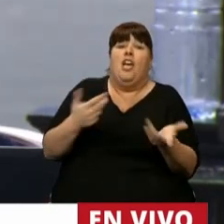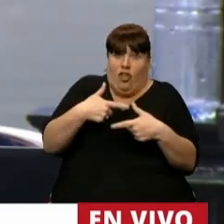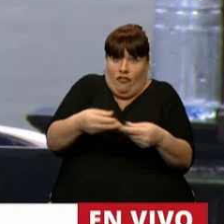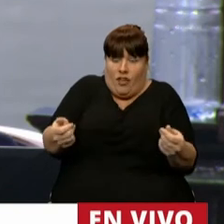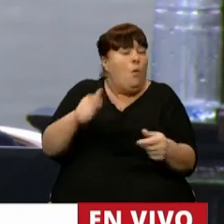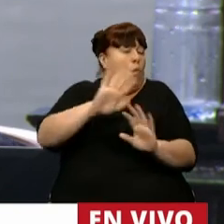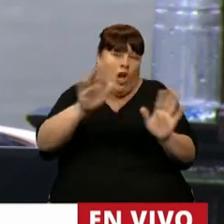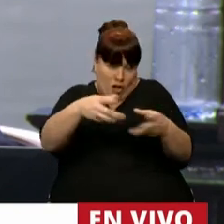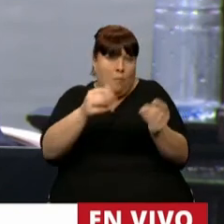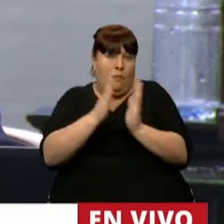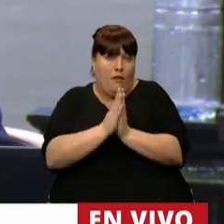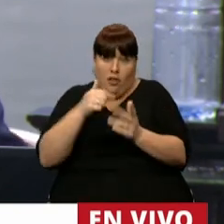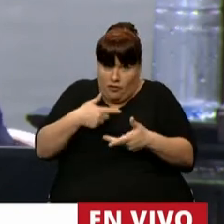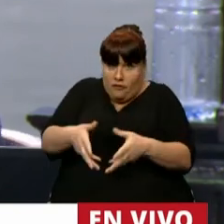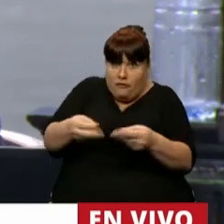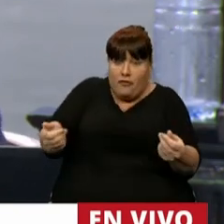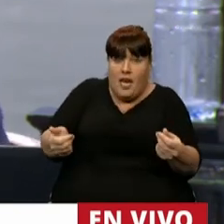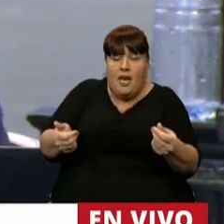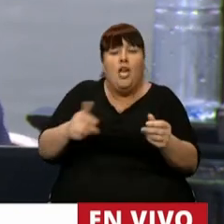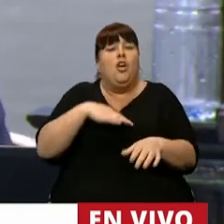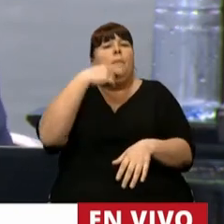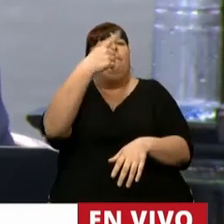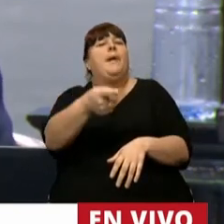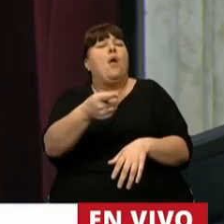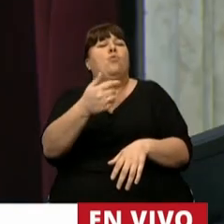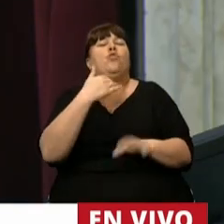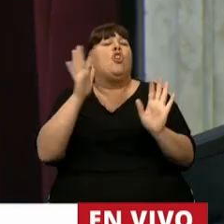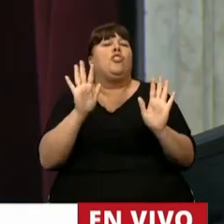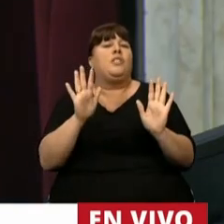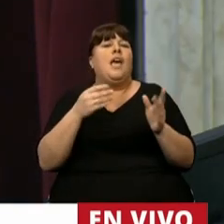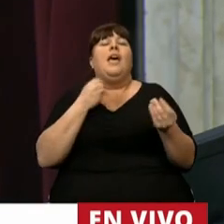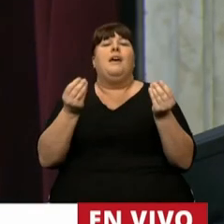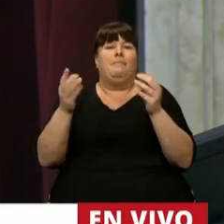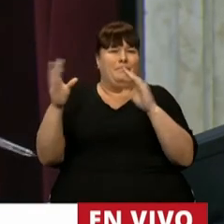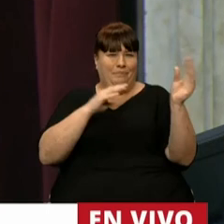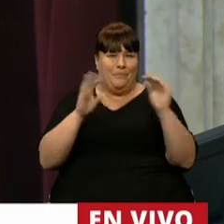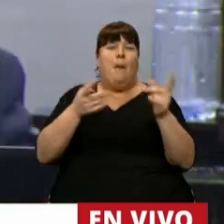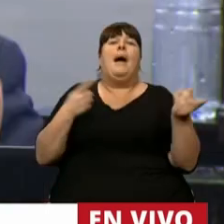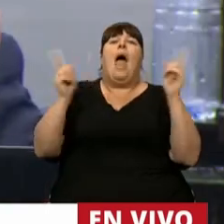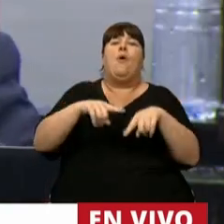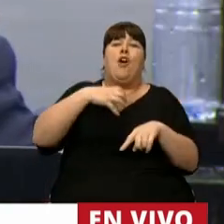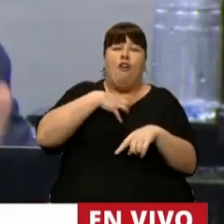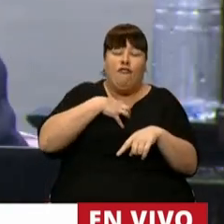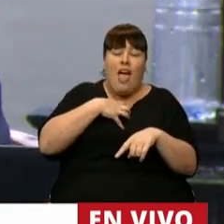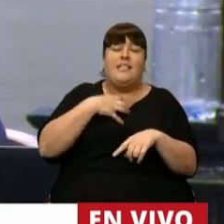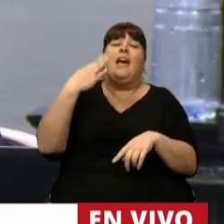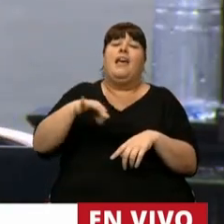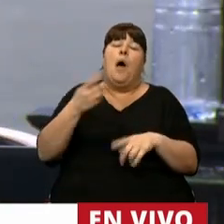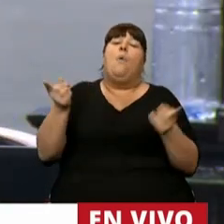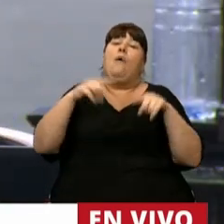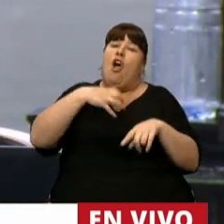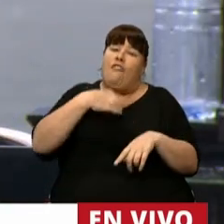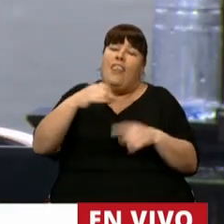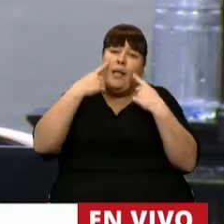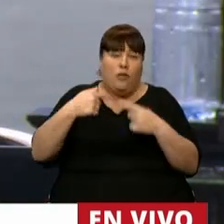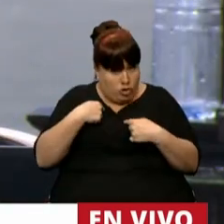terminando. Termínela, por favor. Estoy terminando. A ver, le pregunto, no sé... Para recuperar la confianza, señora presidenta,